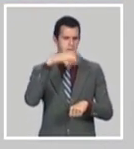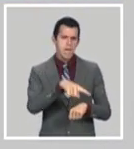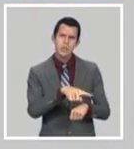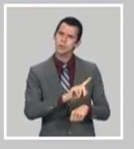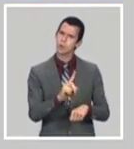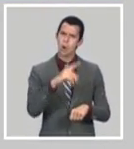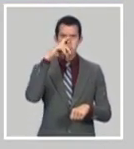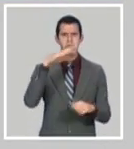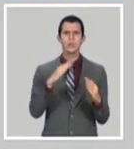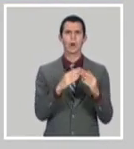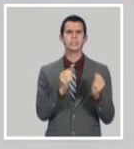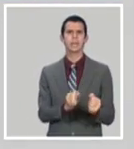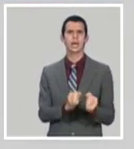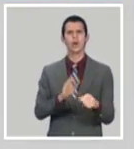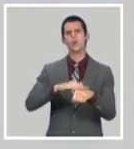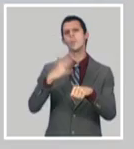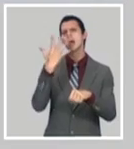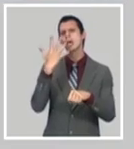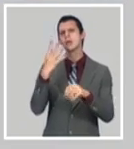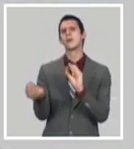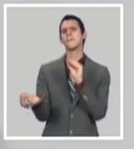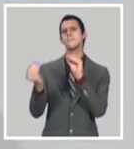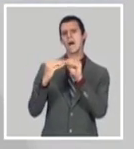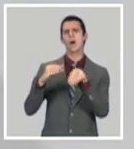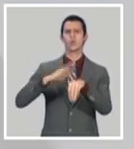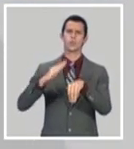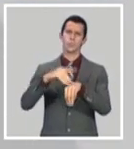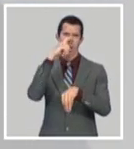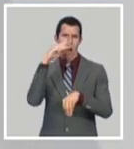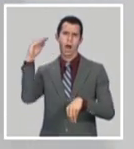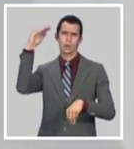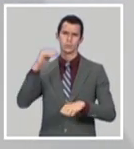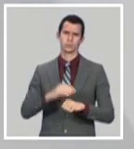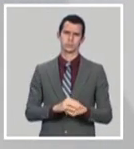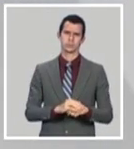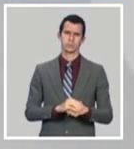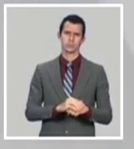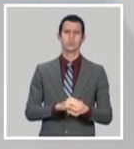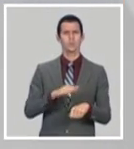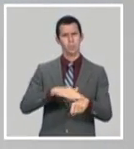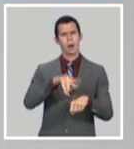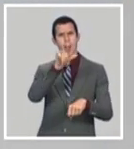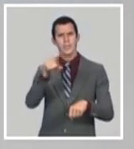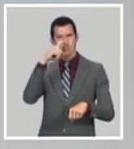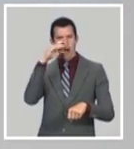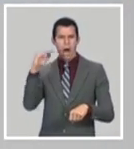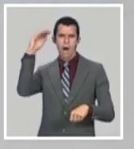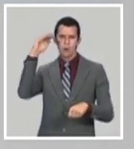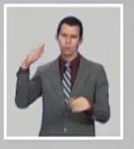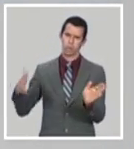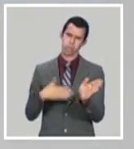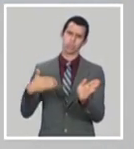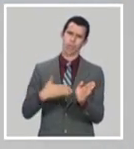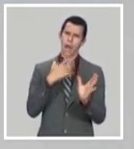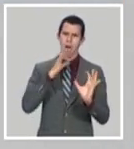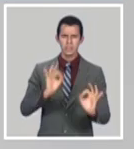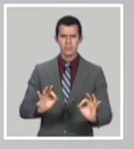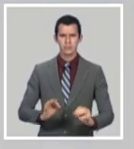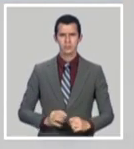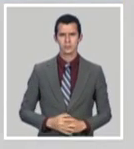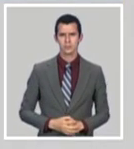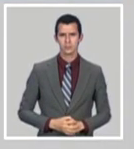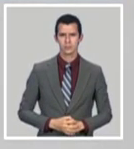tenso, como es lógico, a la familia que lo sufre todos los días, pero además el sistema de salud que tiene un compromiso con salvarle la vida. Y miren cómo se ha